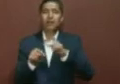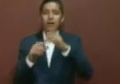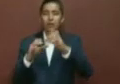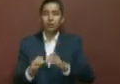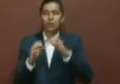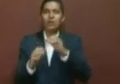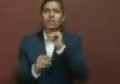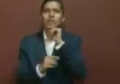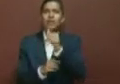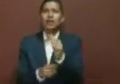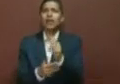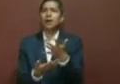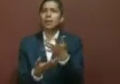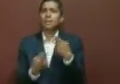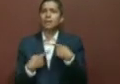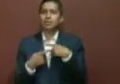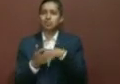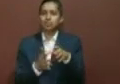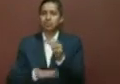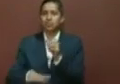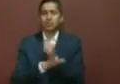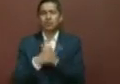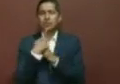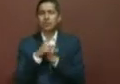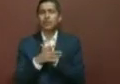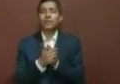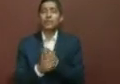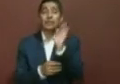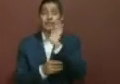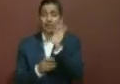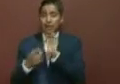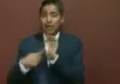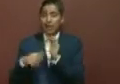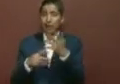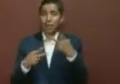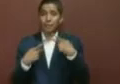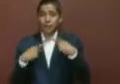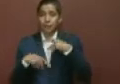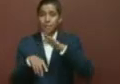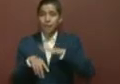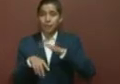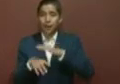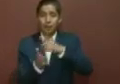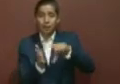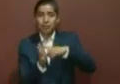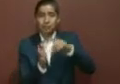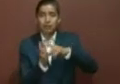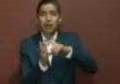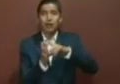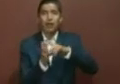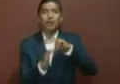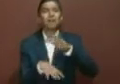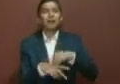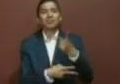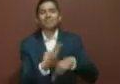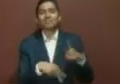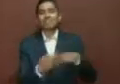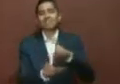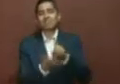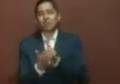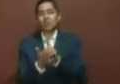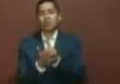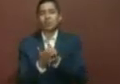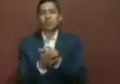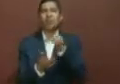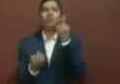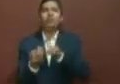de la demanda, porque al final del día, si hay demanda, va a haber, y esa demanda principalmente, ¿de dónde